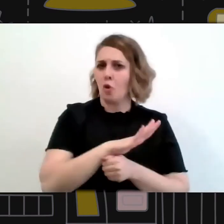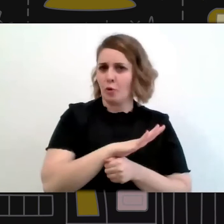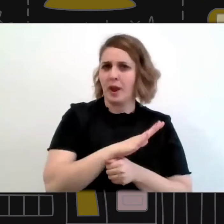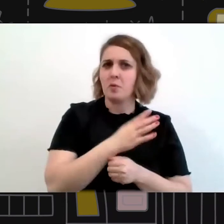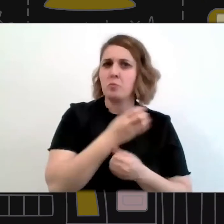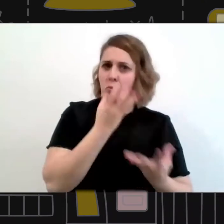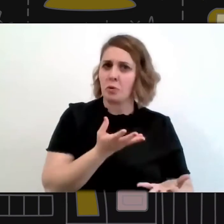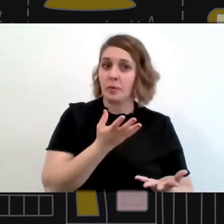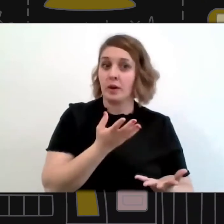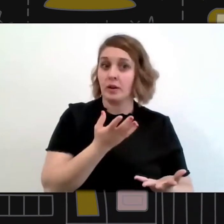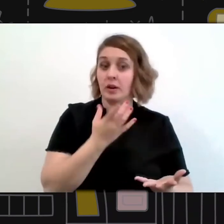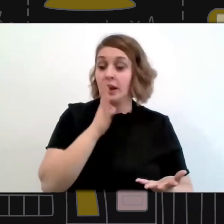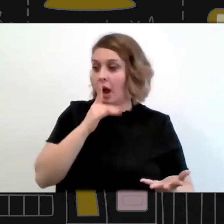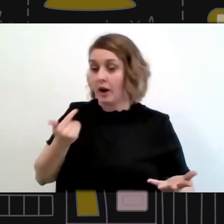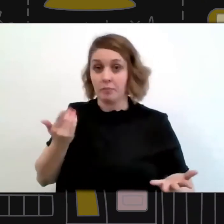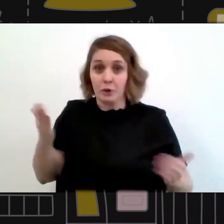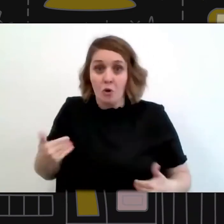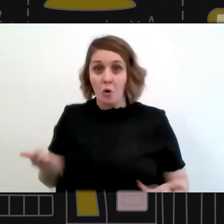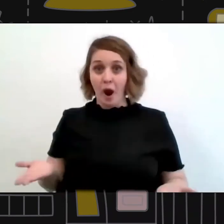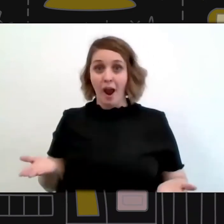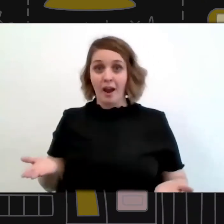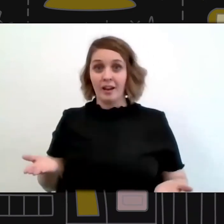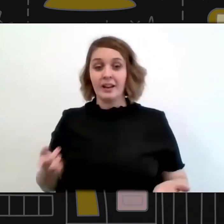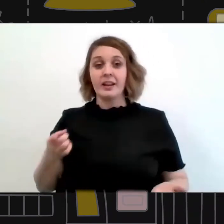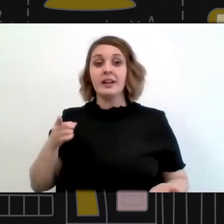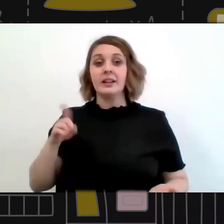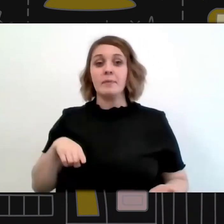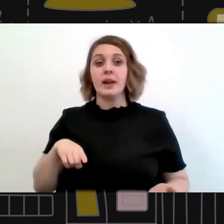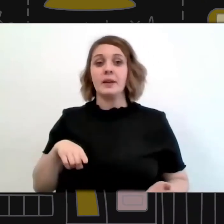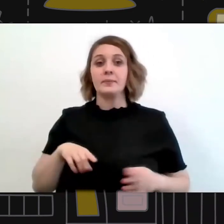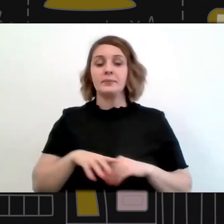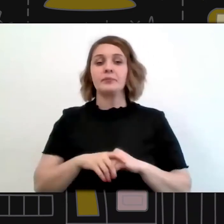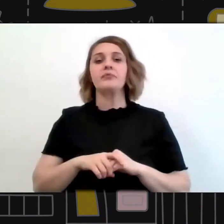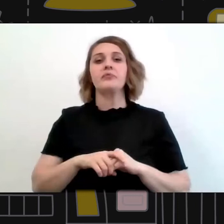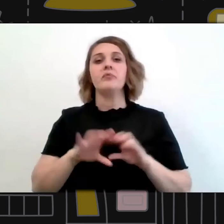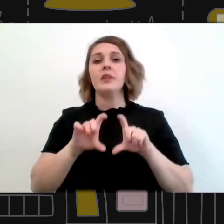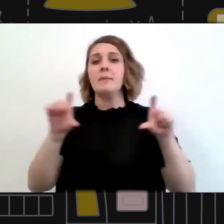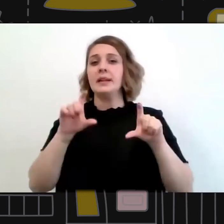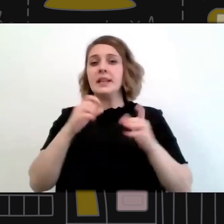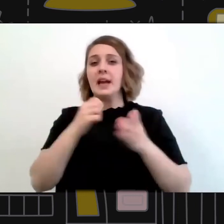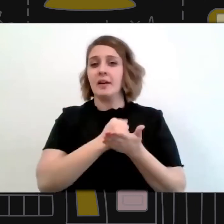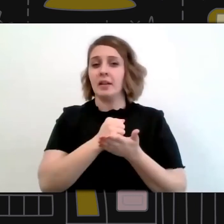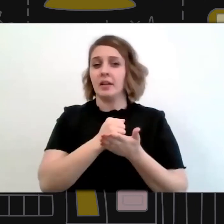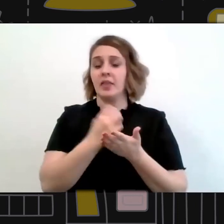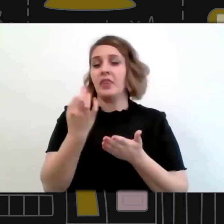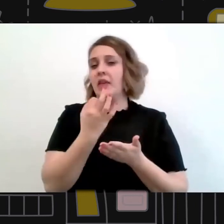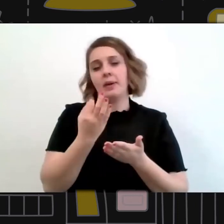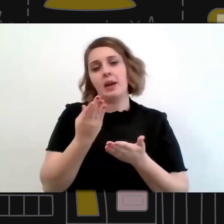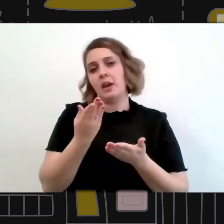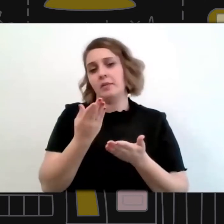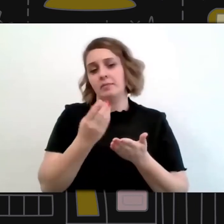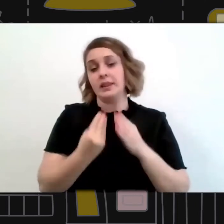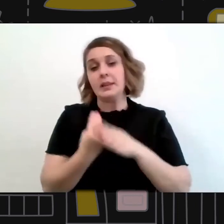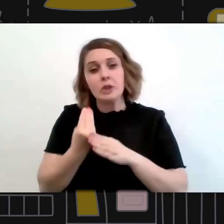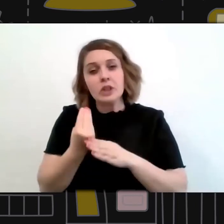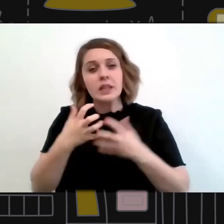mercado que ahora mismo no está cubierta, y que las farmas pues deben incorporar en la creación de estos dispositivos